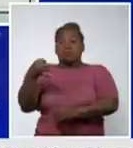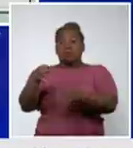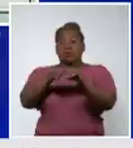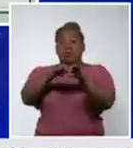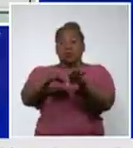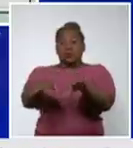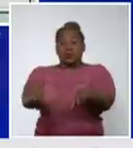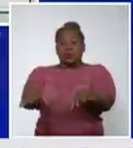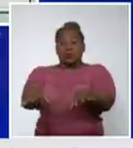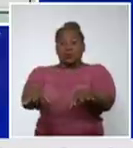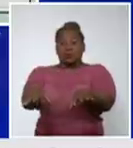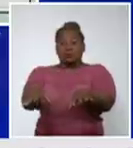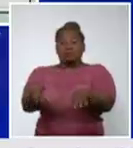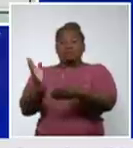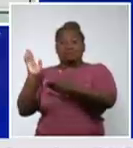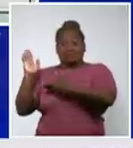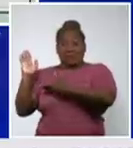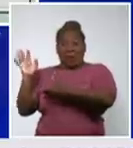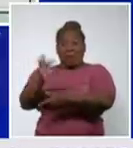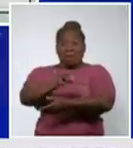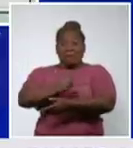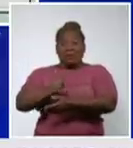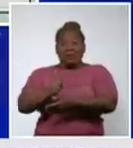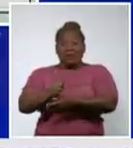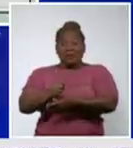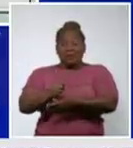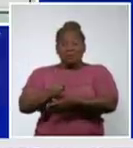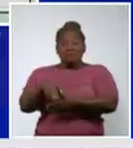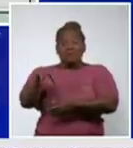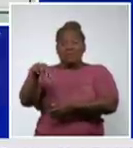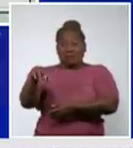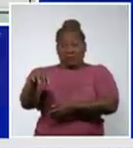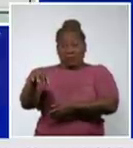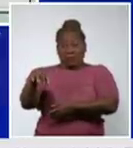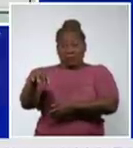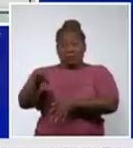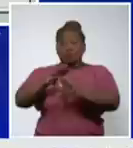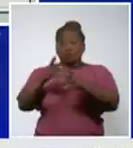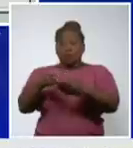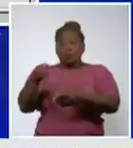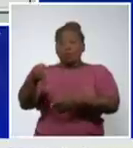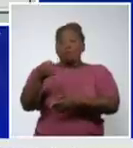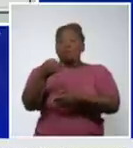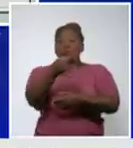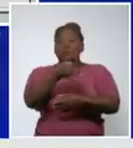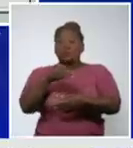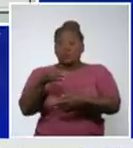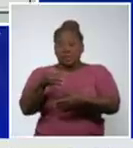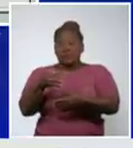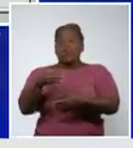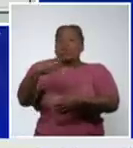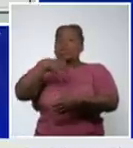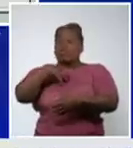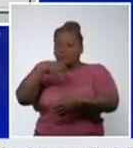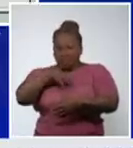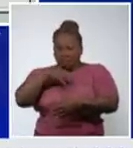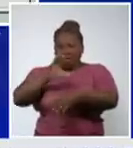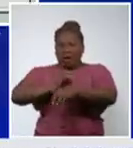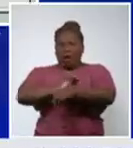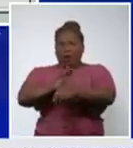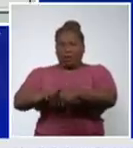sus municipios han aportado casos en los últimos 15 días, y con las tasas más